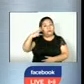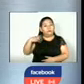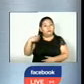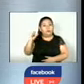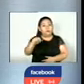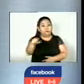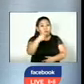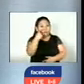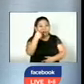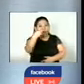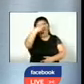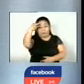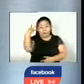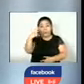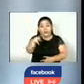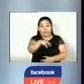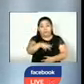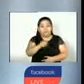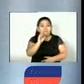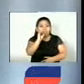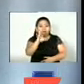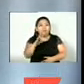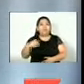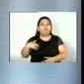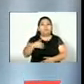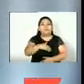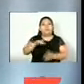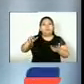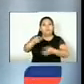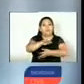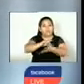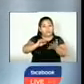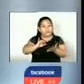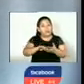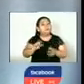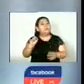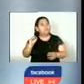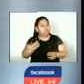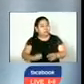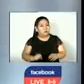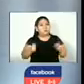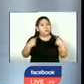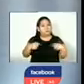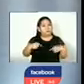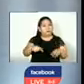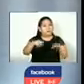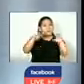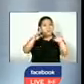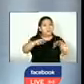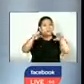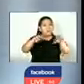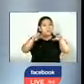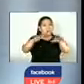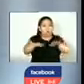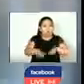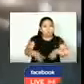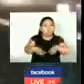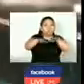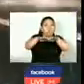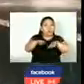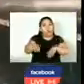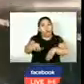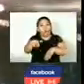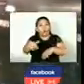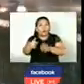amigos televidentes, de hecho el Ministerio de Medio Ambiente ha dicho que se mantiene la probabilidad alta de inundaciones urbanas leves que